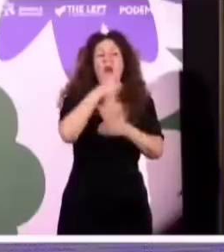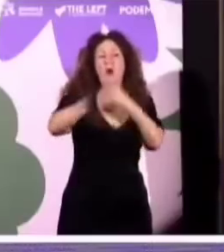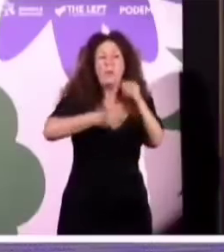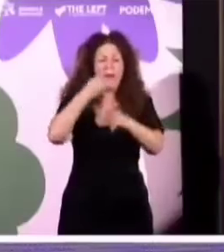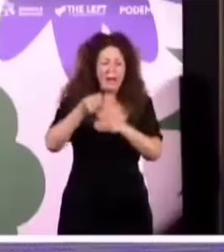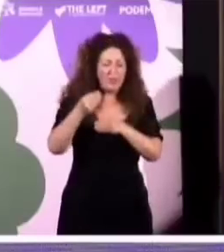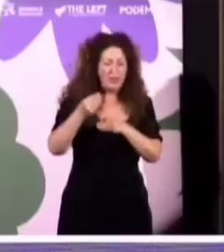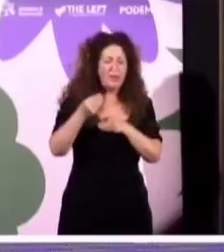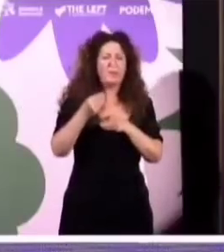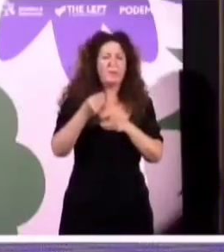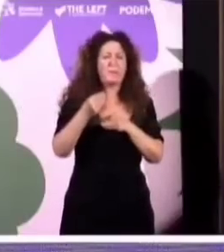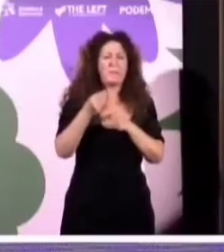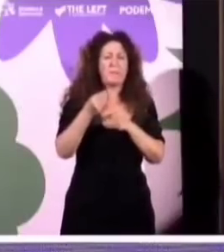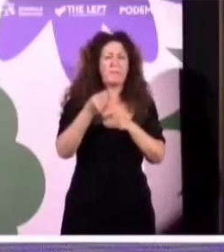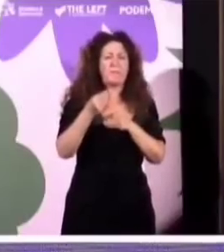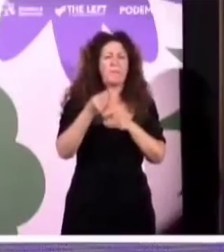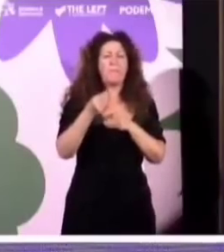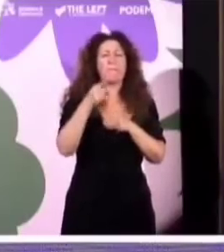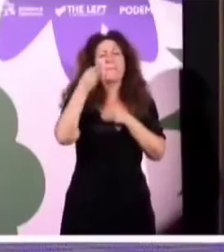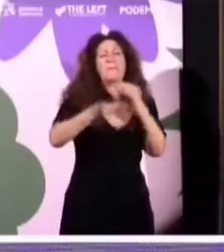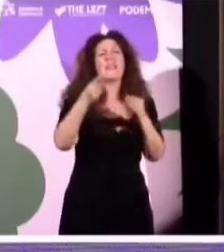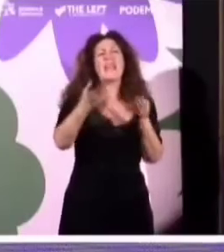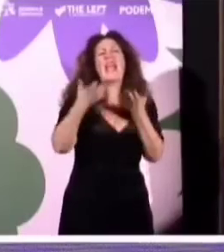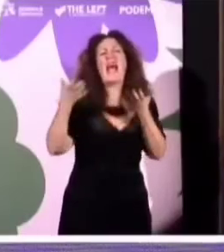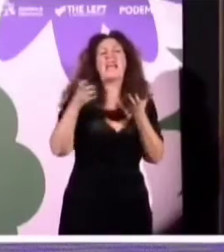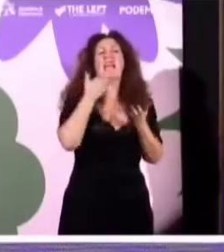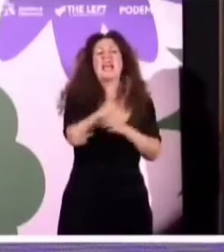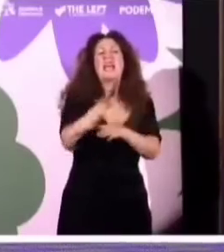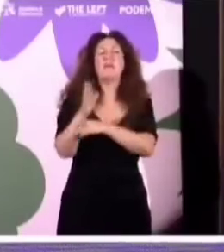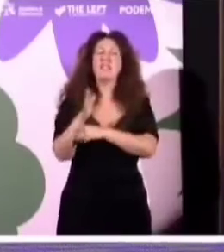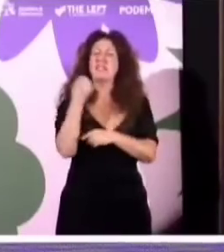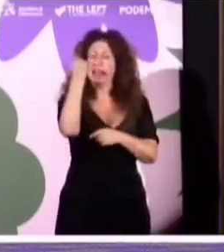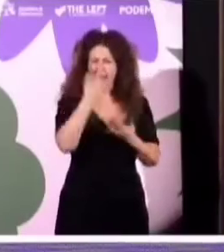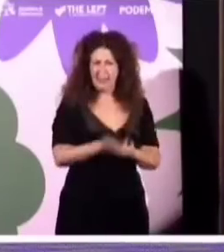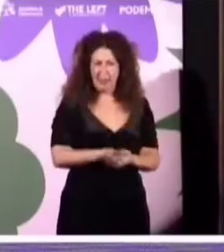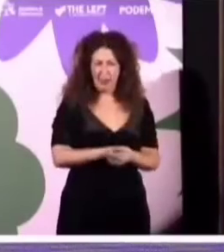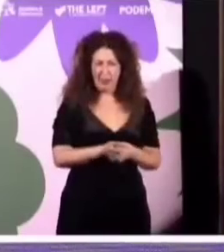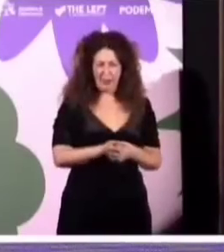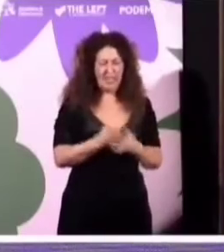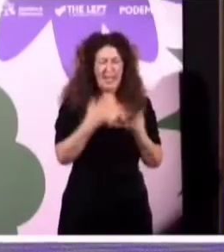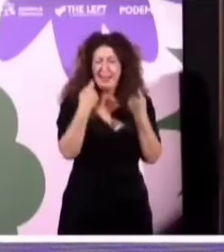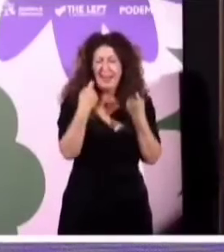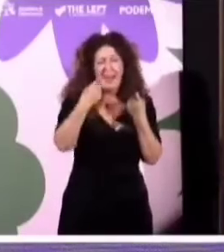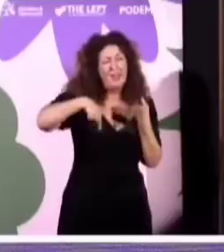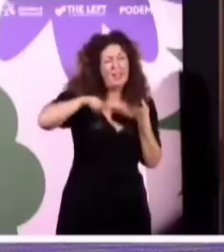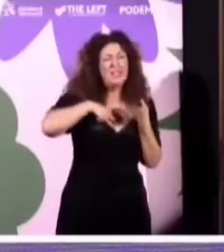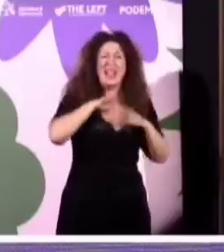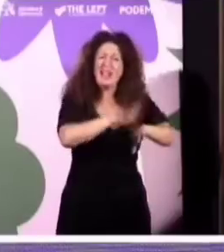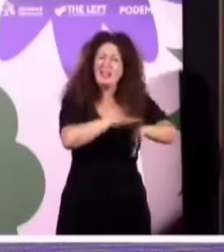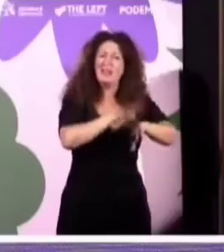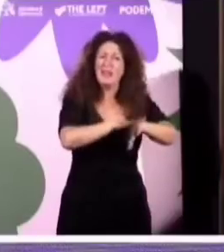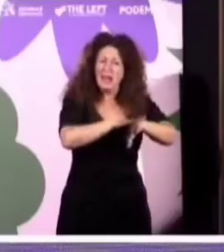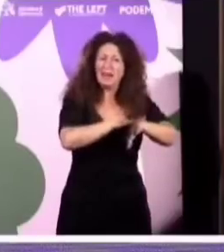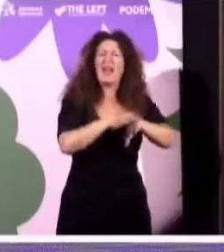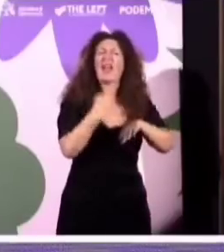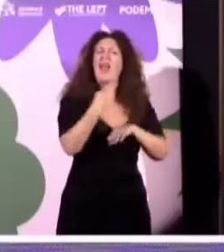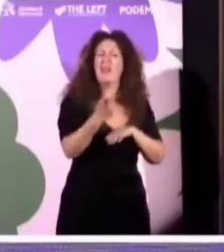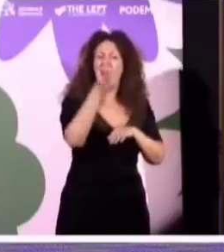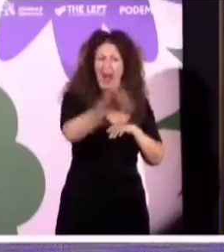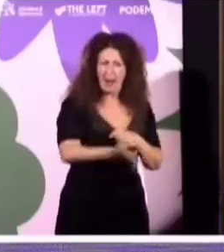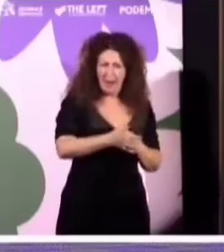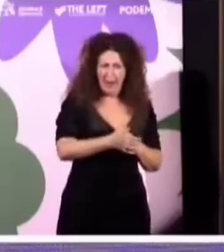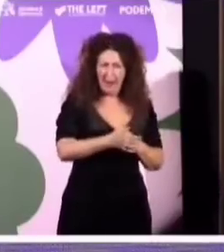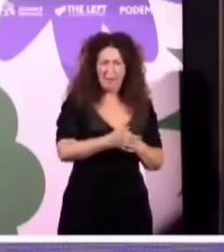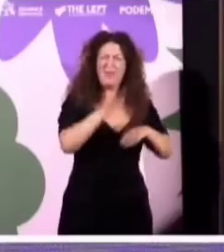misma dirección. Hacer que ganen los representantes del poder. Necesitamos una izquierda que diga la verdad. Necesitamos